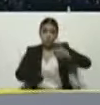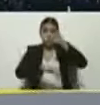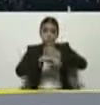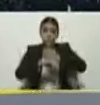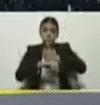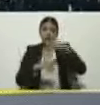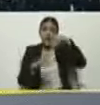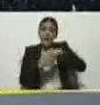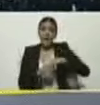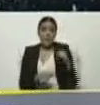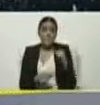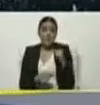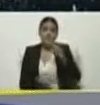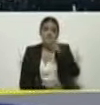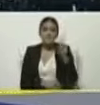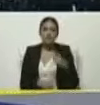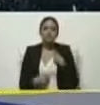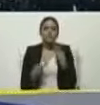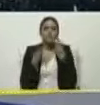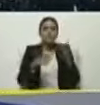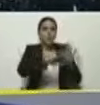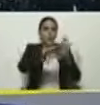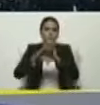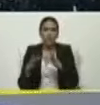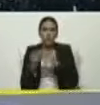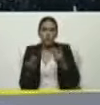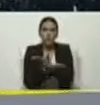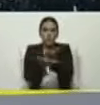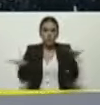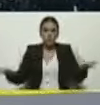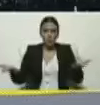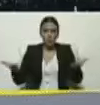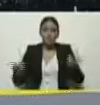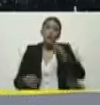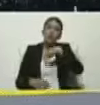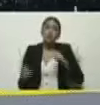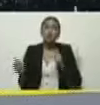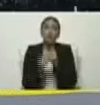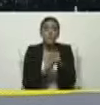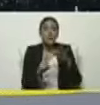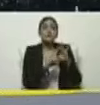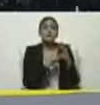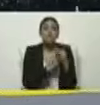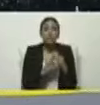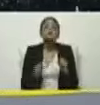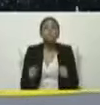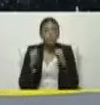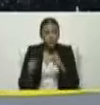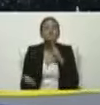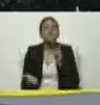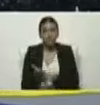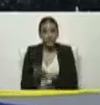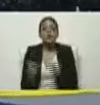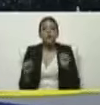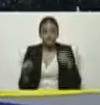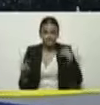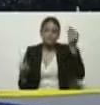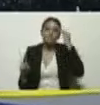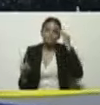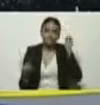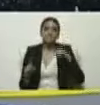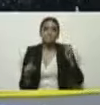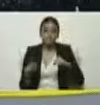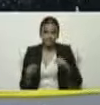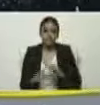policía venezolana, le digo a todos los policías, hemos pasado tiempo durísimo, durísimo.